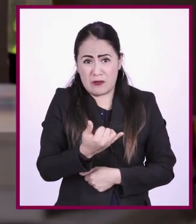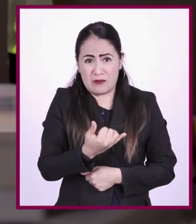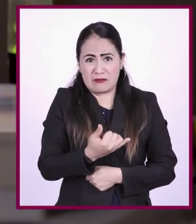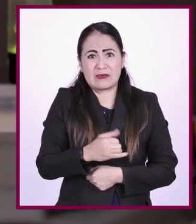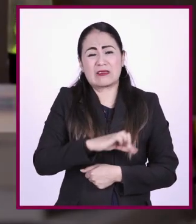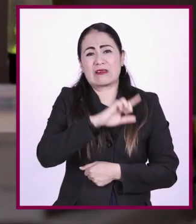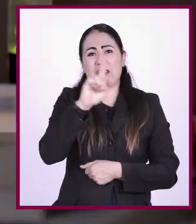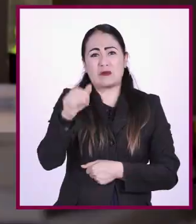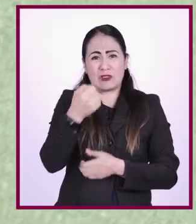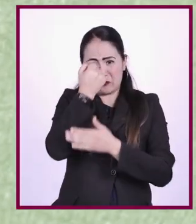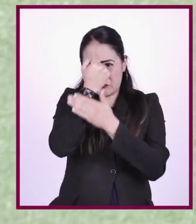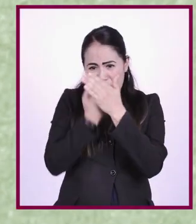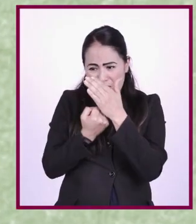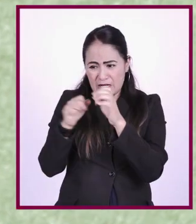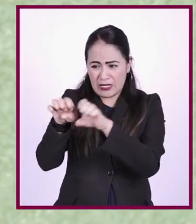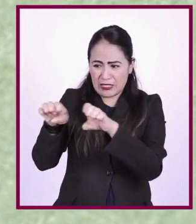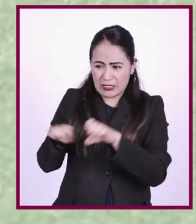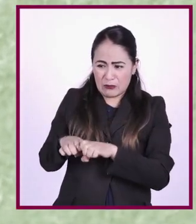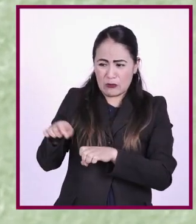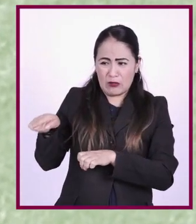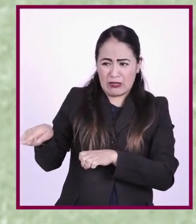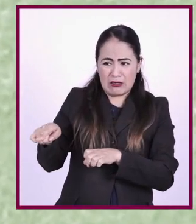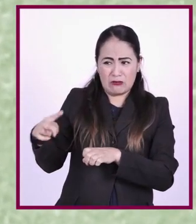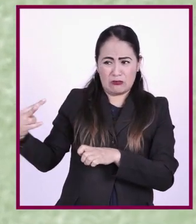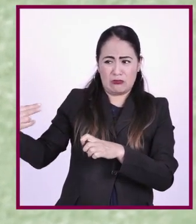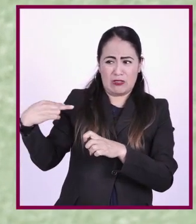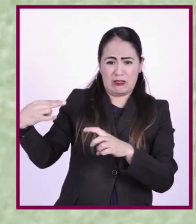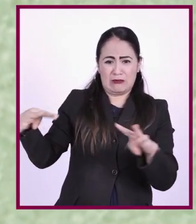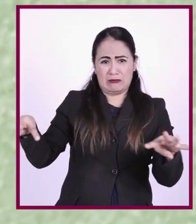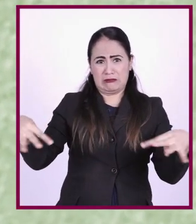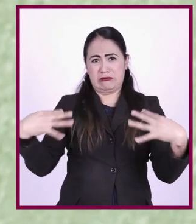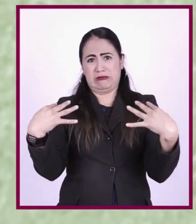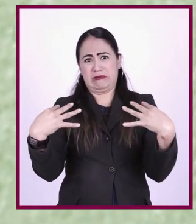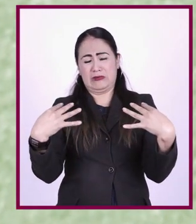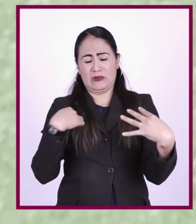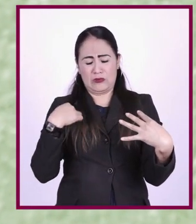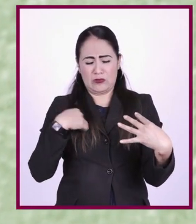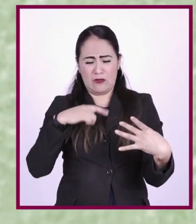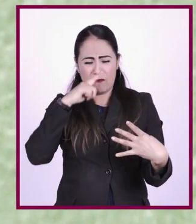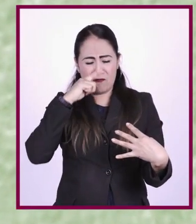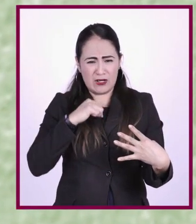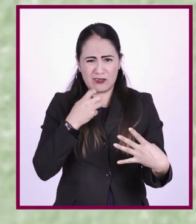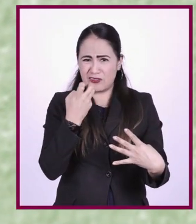me olvide todo y fallarle a mi equipo. Y lo peor, a mí misma.